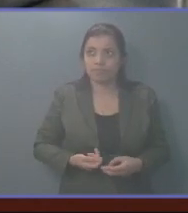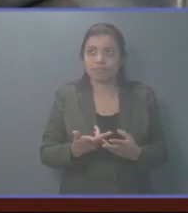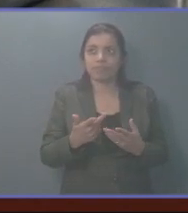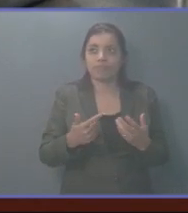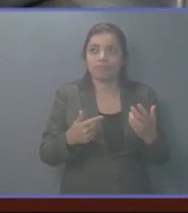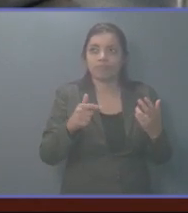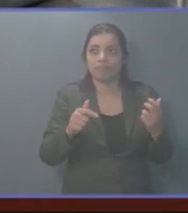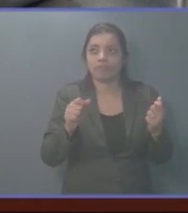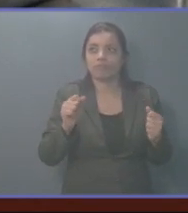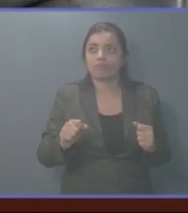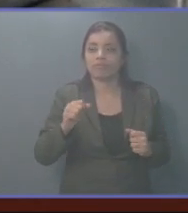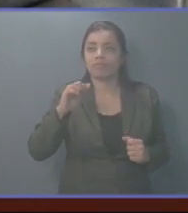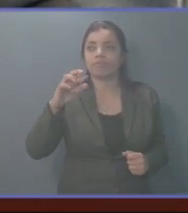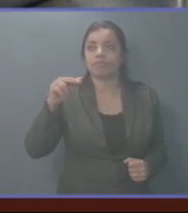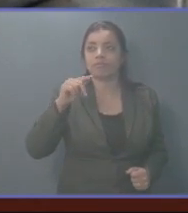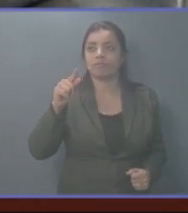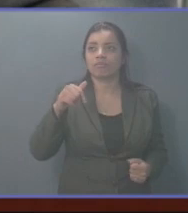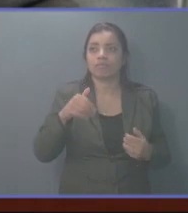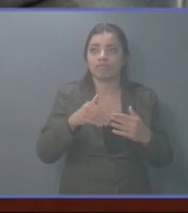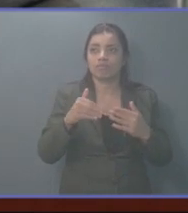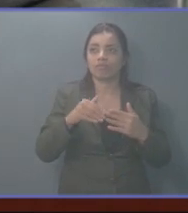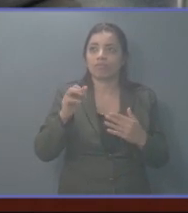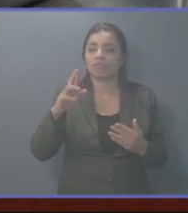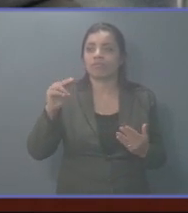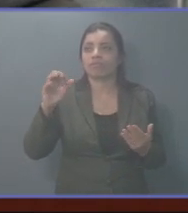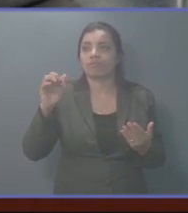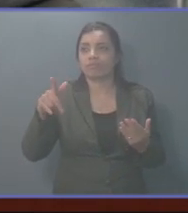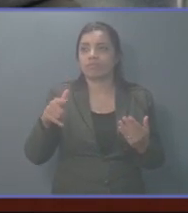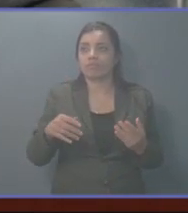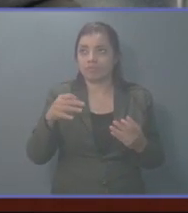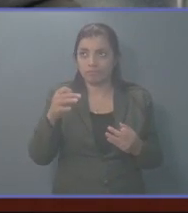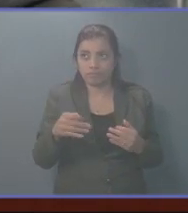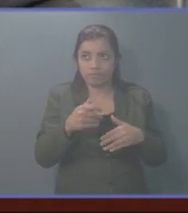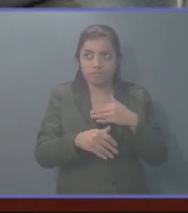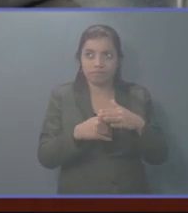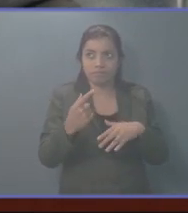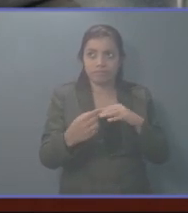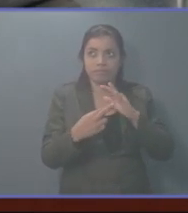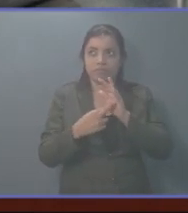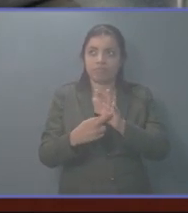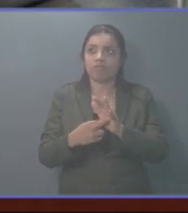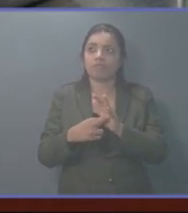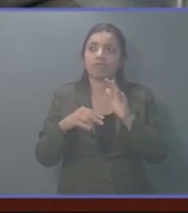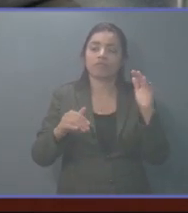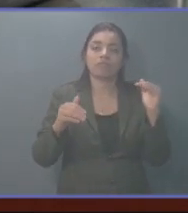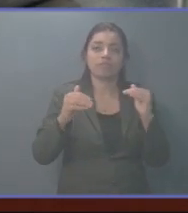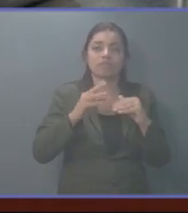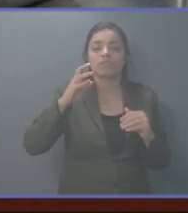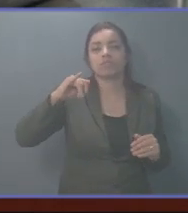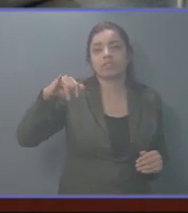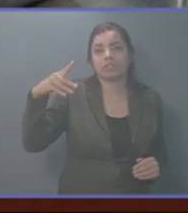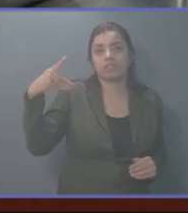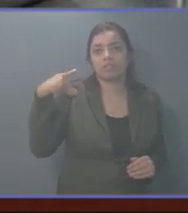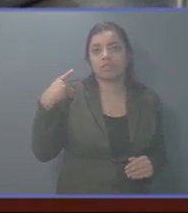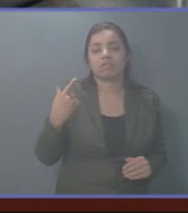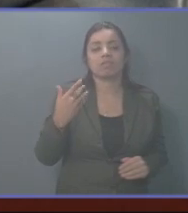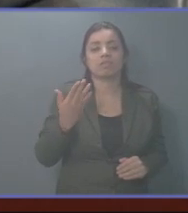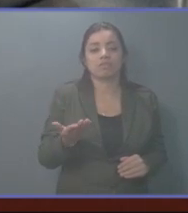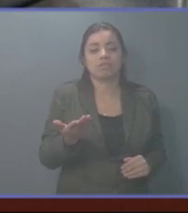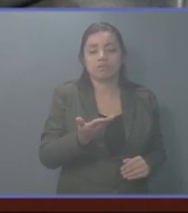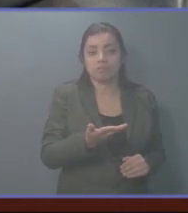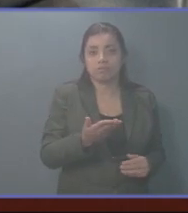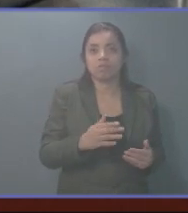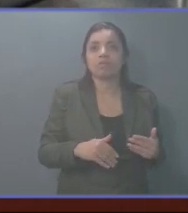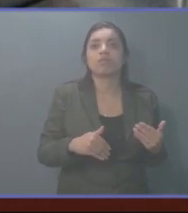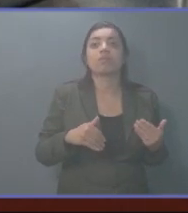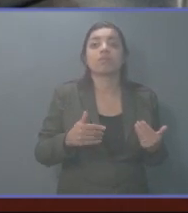barrios Veracruz y El Ángel y la colonia San Rafael, conformando con su representante la hermandad su primera junta directiva y definiendo el hábito